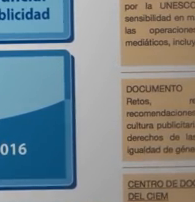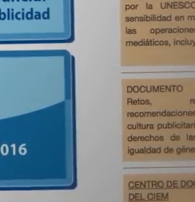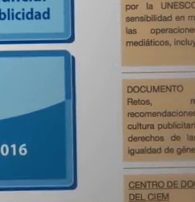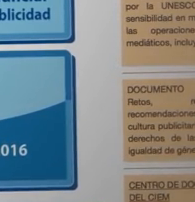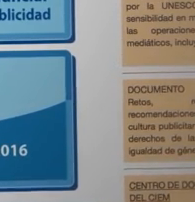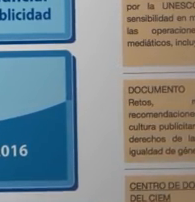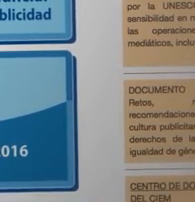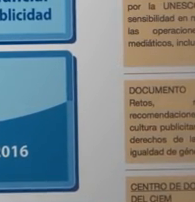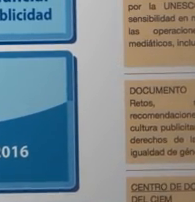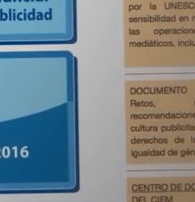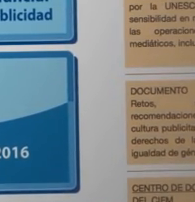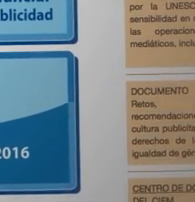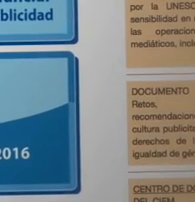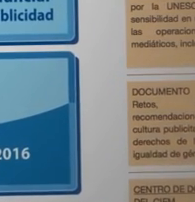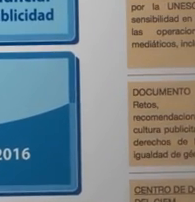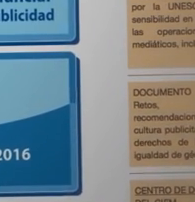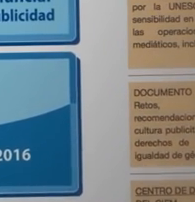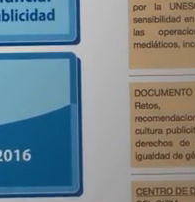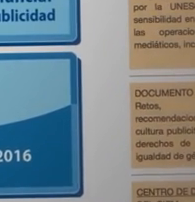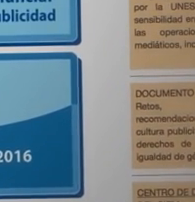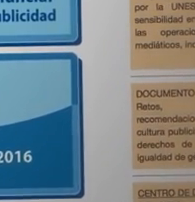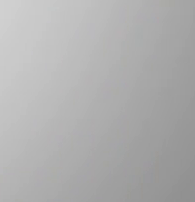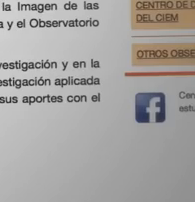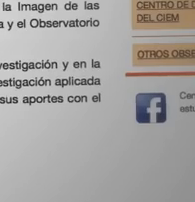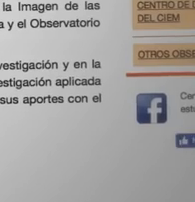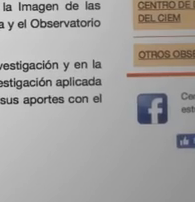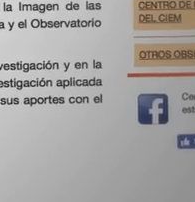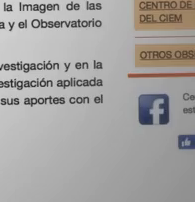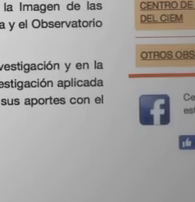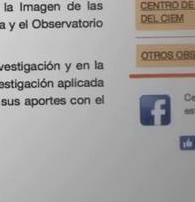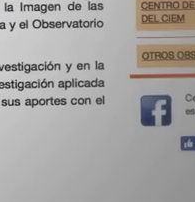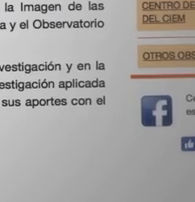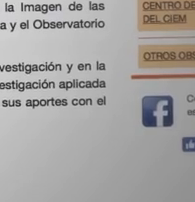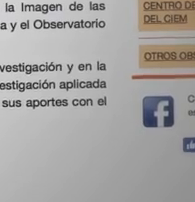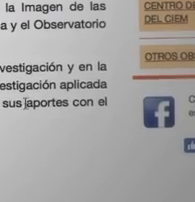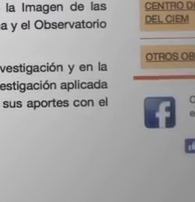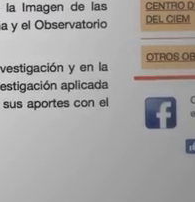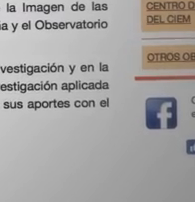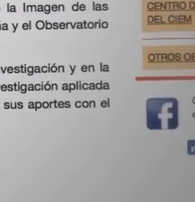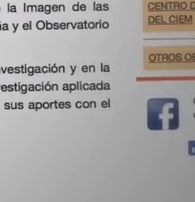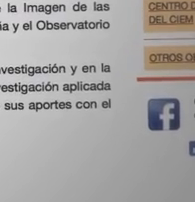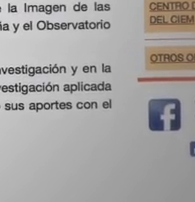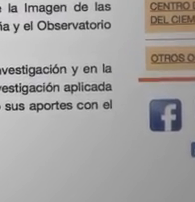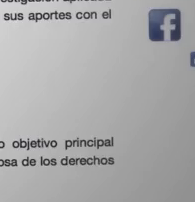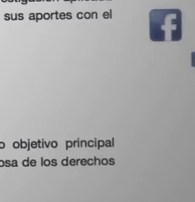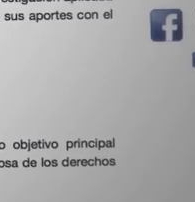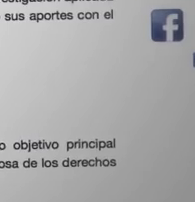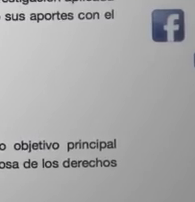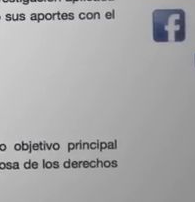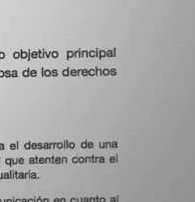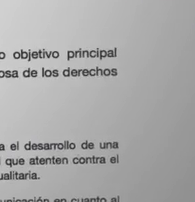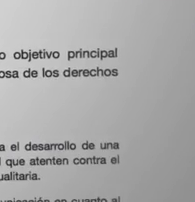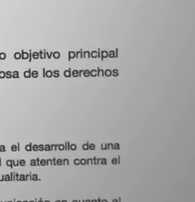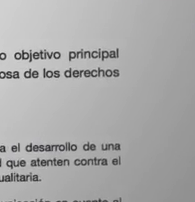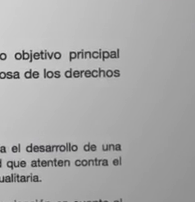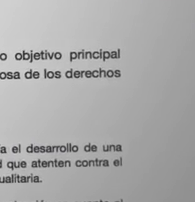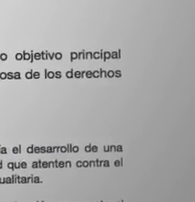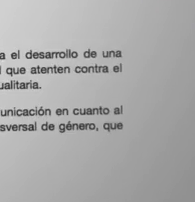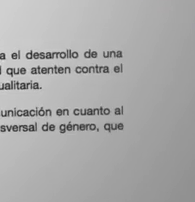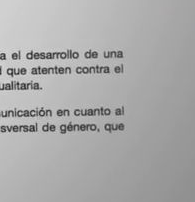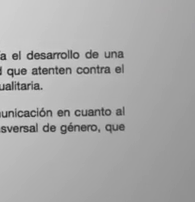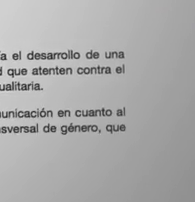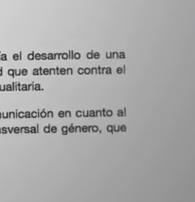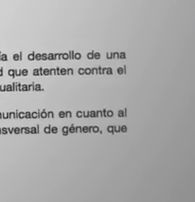ejercer algún nivel de control sobre la publicidad ahora digamos ya existe el observatorio éste camila